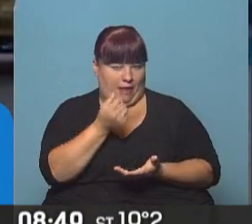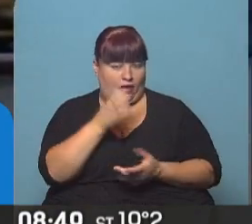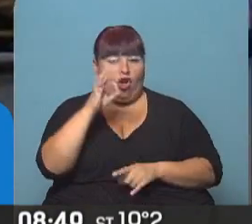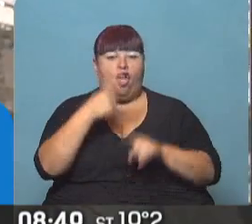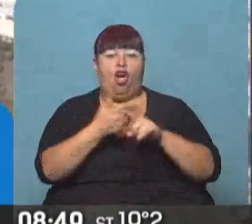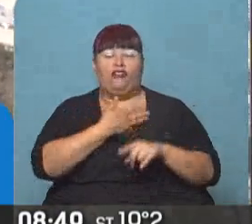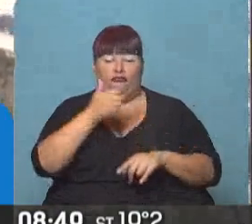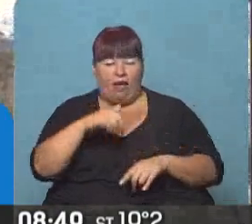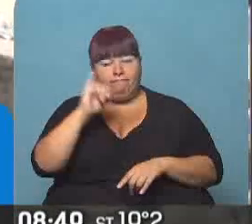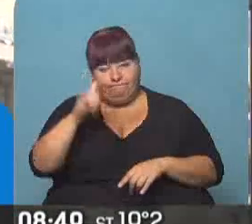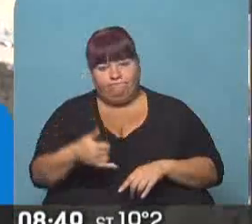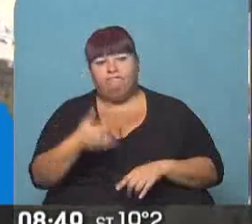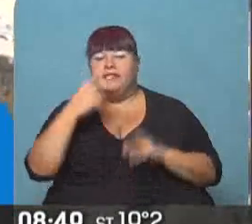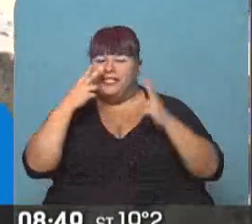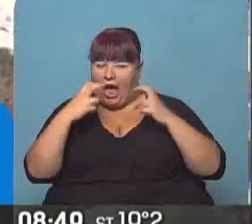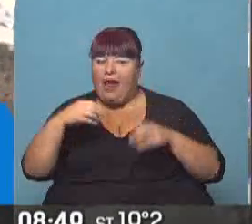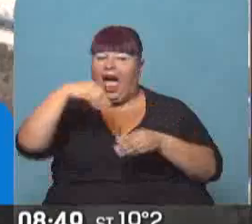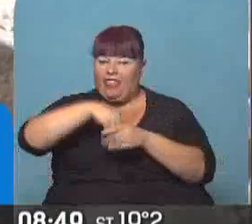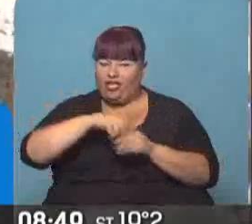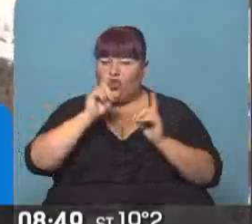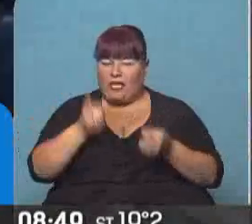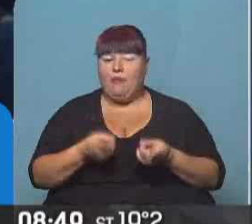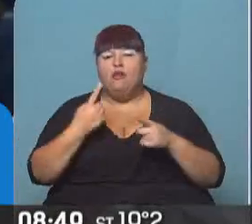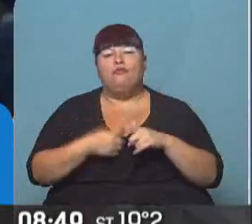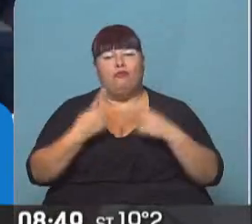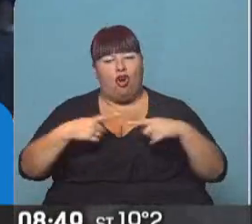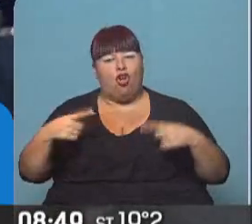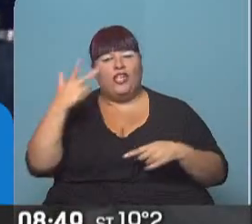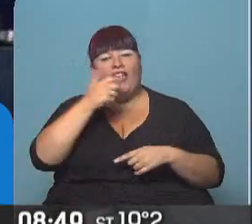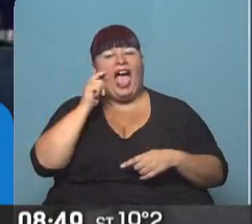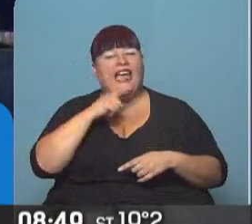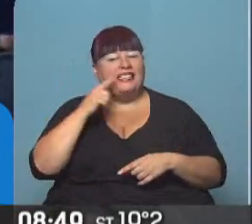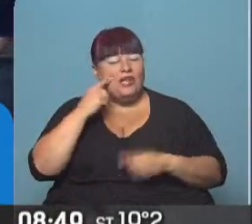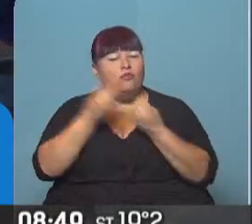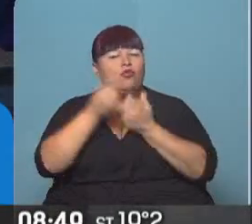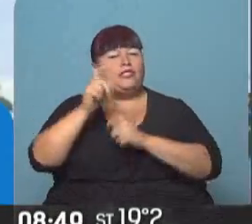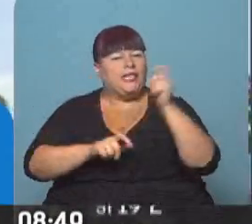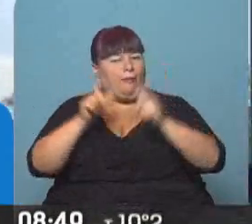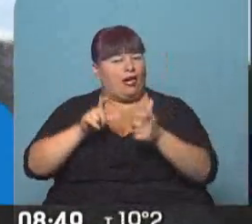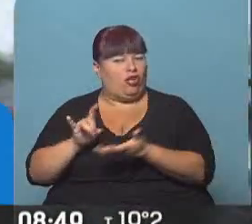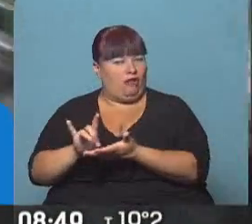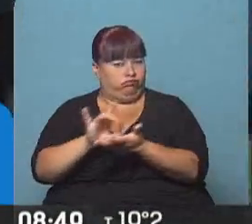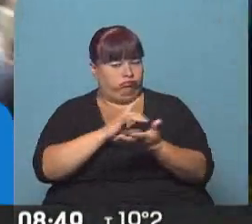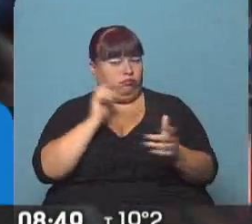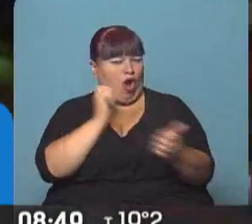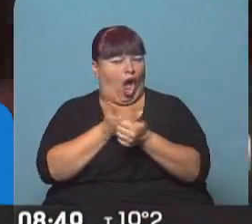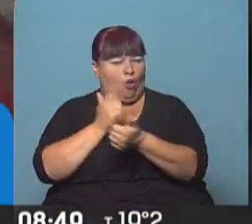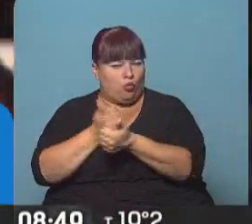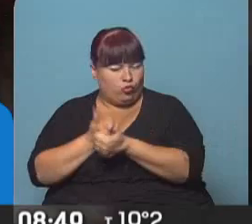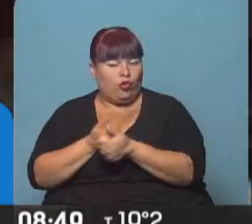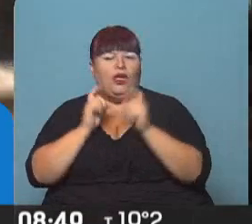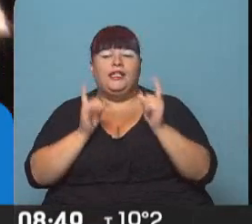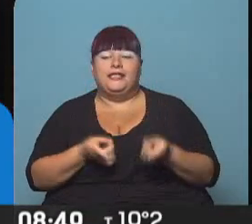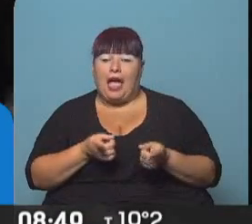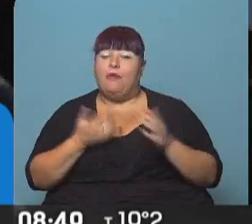Oxfam reconoció que hubo una investigación interna por los hechos en Haití y que varias personas fueron despedidas por los abusos, entre los